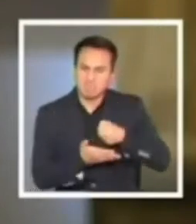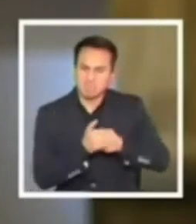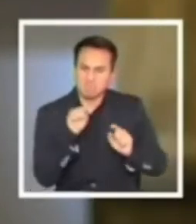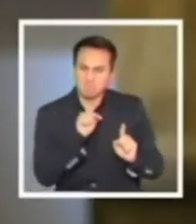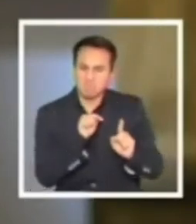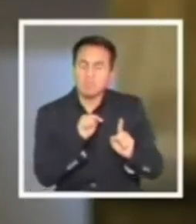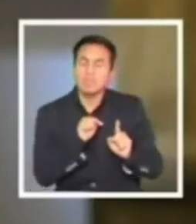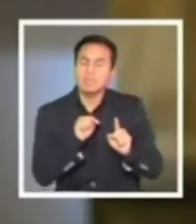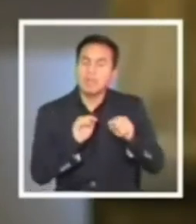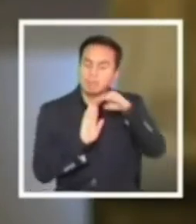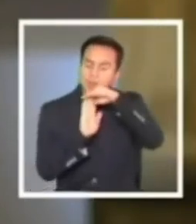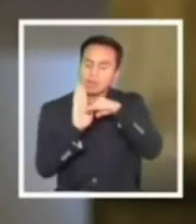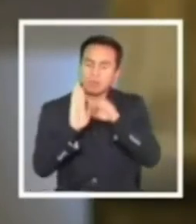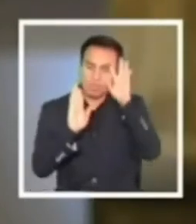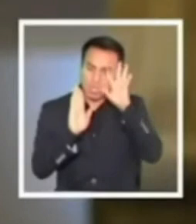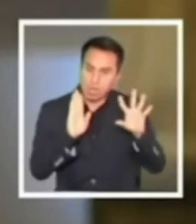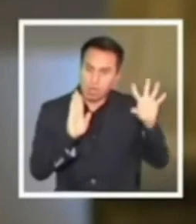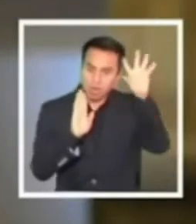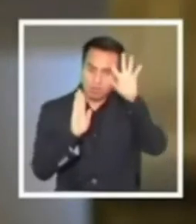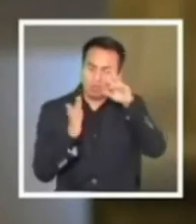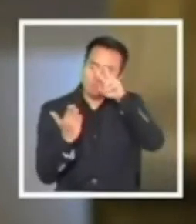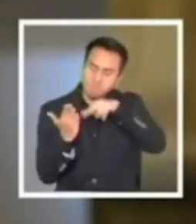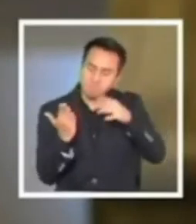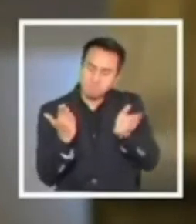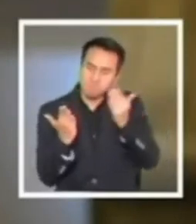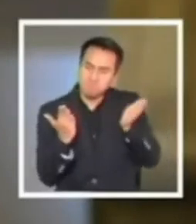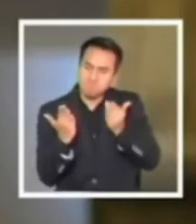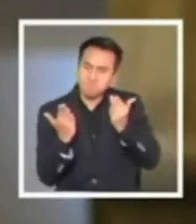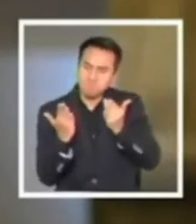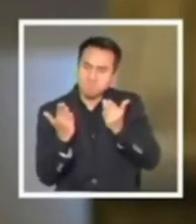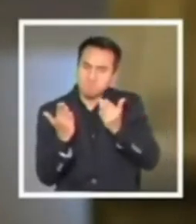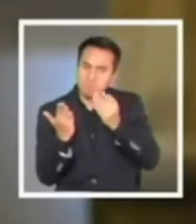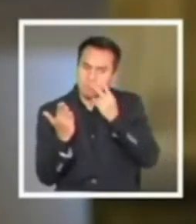y con ese marco teórico